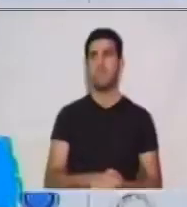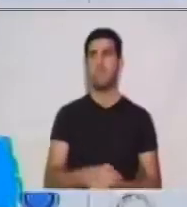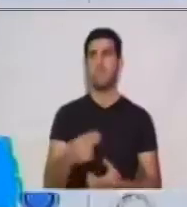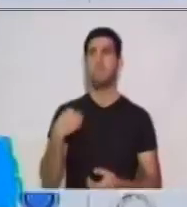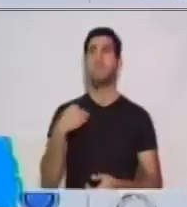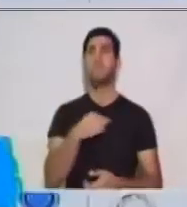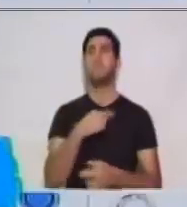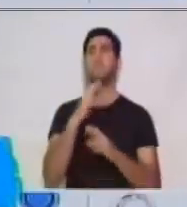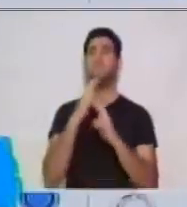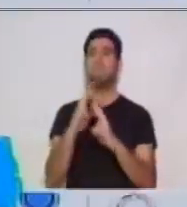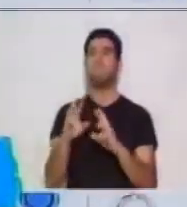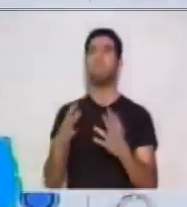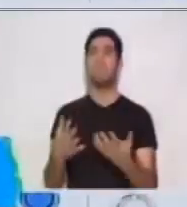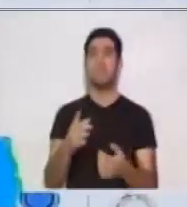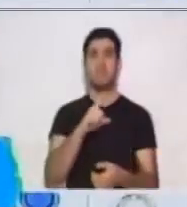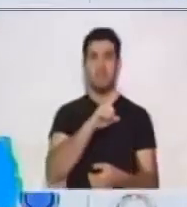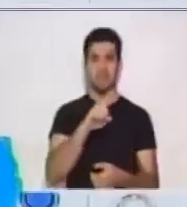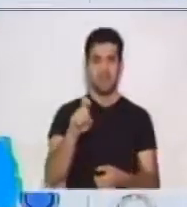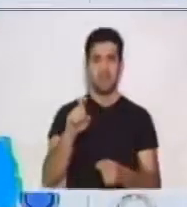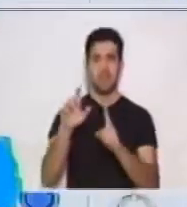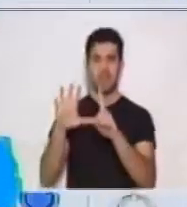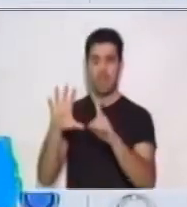obtener 160.